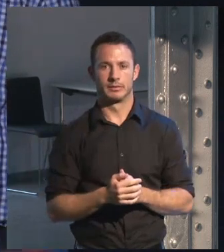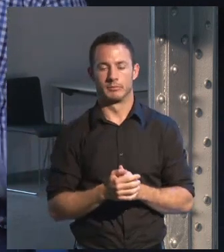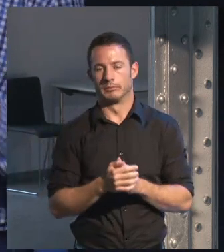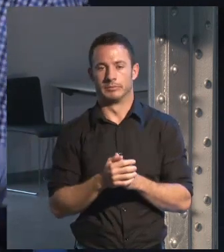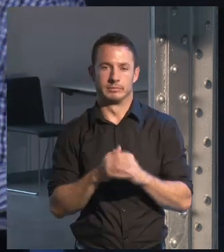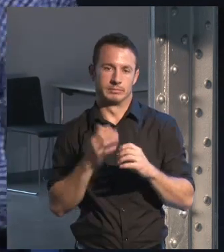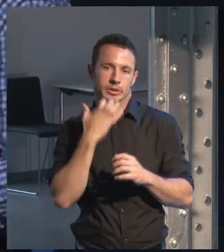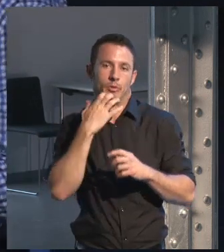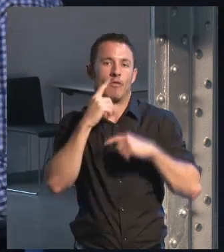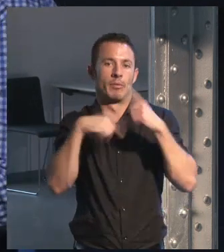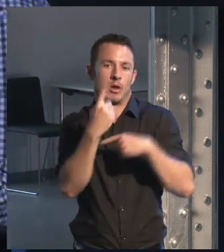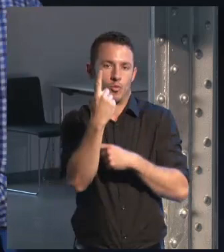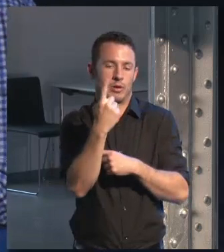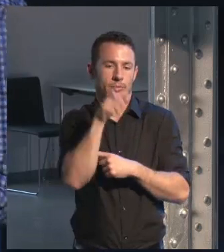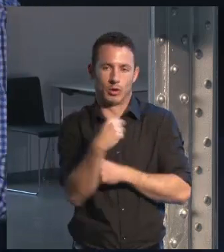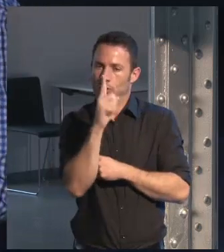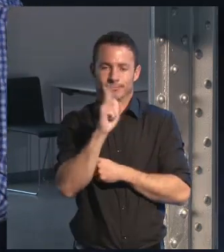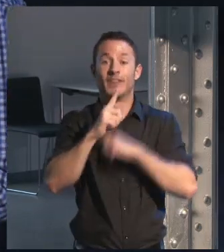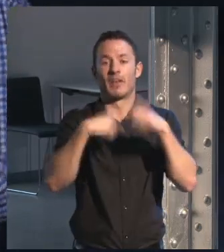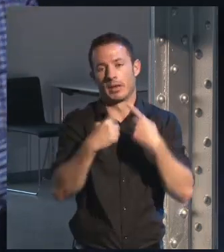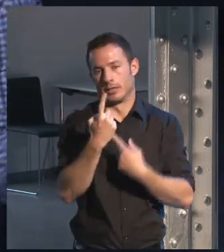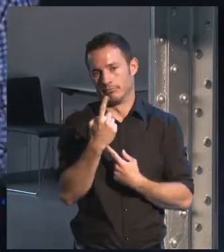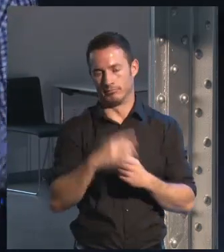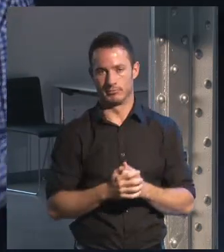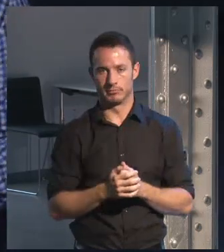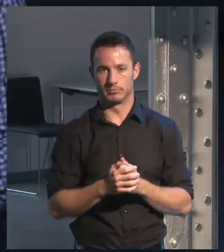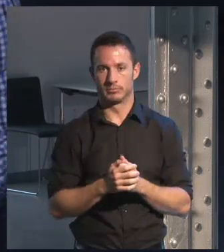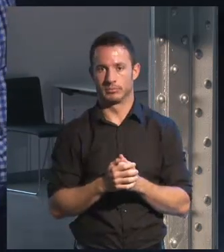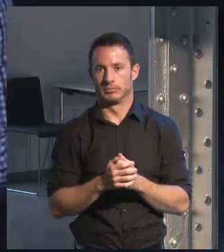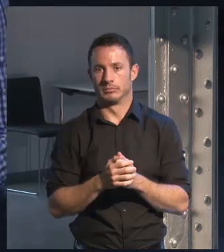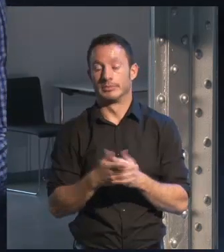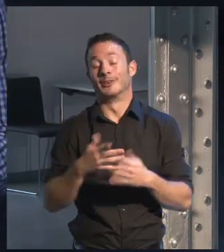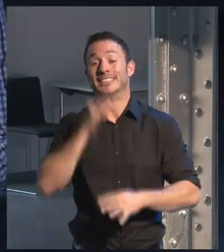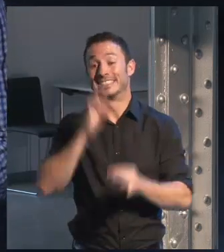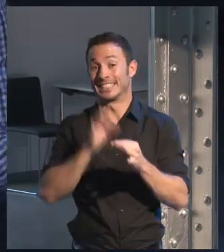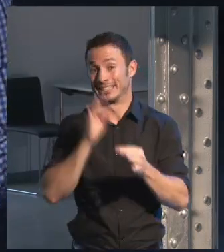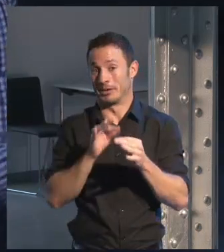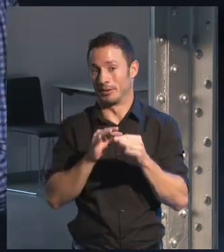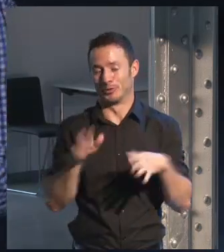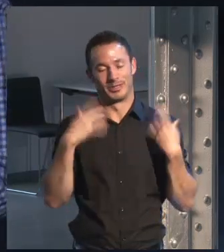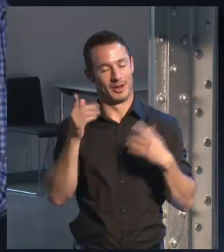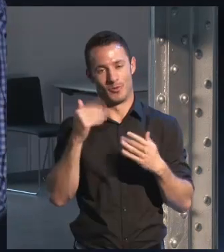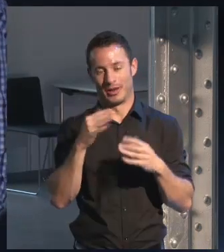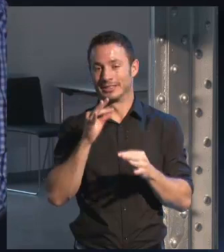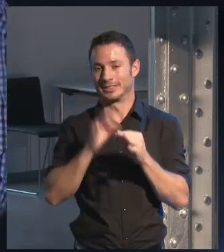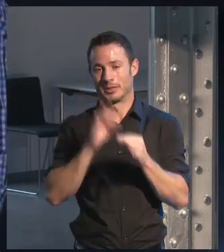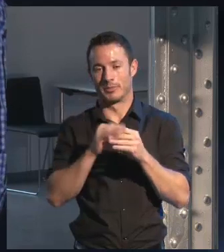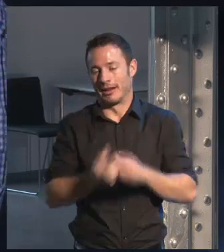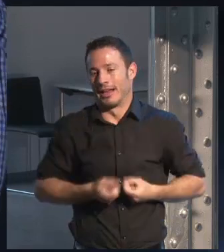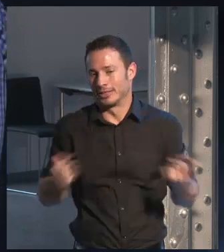Para una familia, claro, no solo para una persona. Y sin sorpresa, septiembre es el mes donde se gasta más porque es la vuelta al